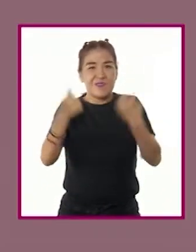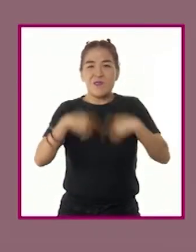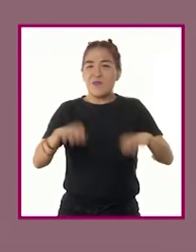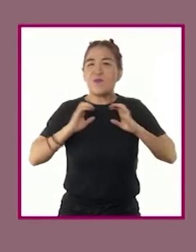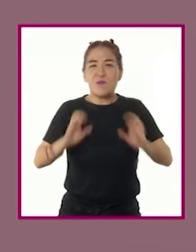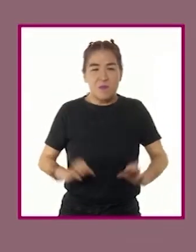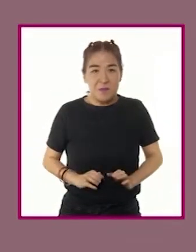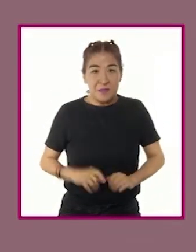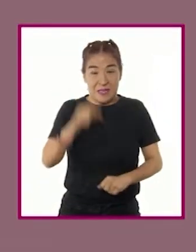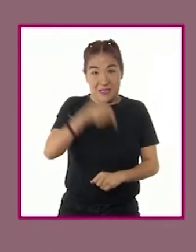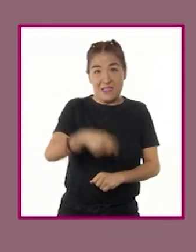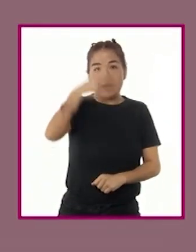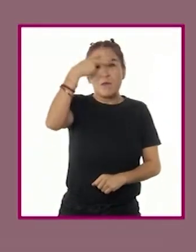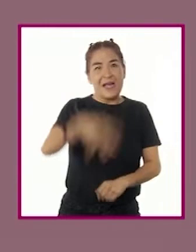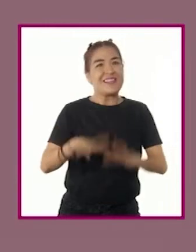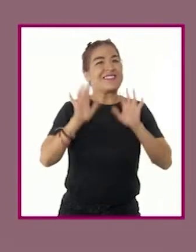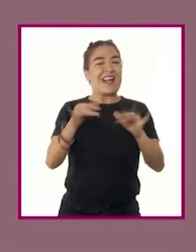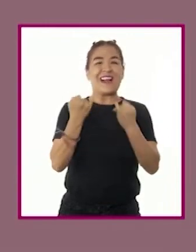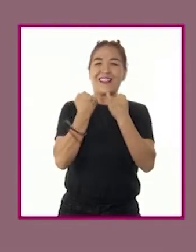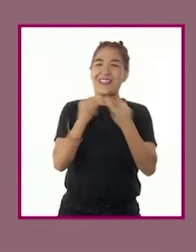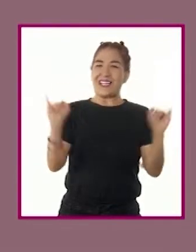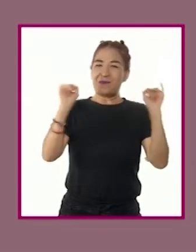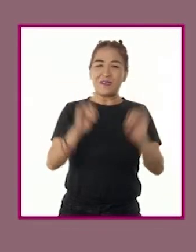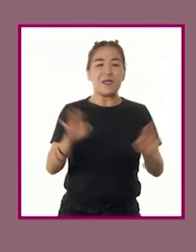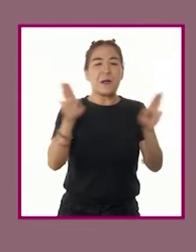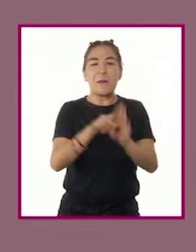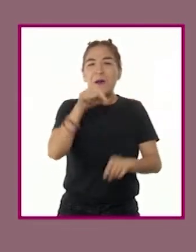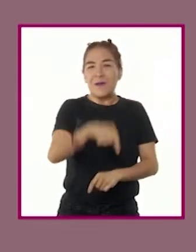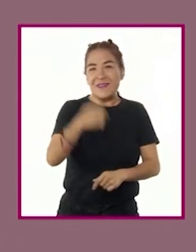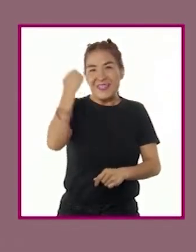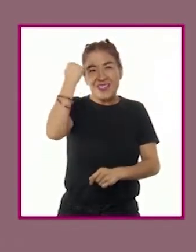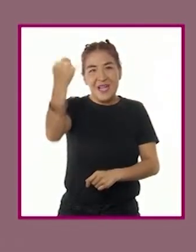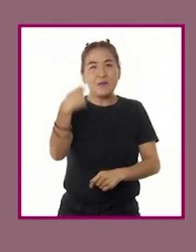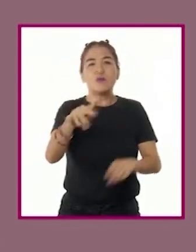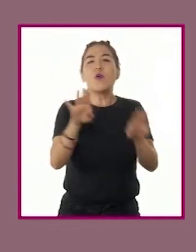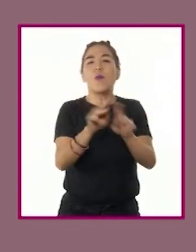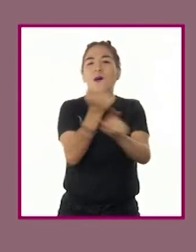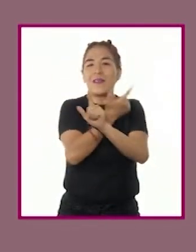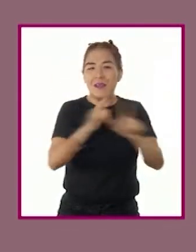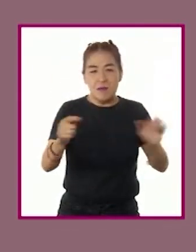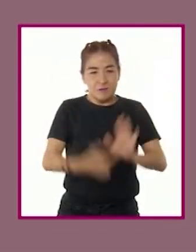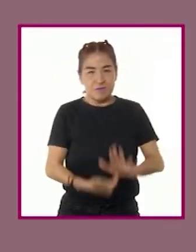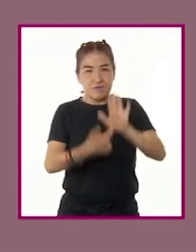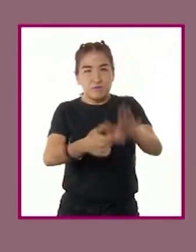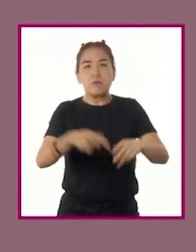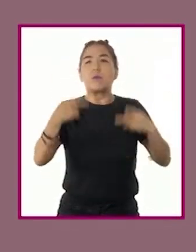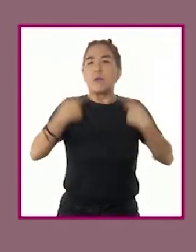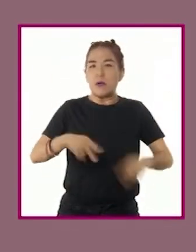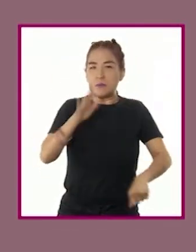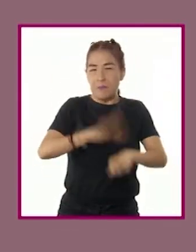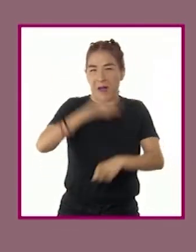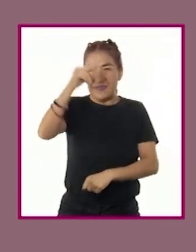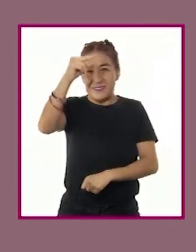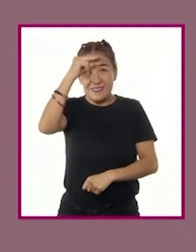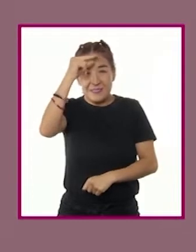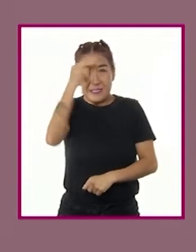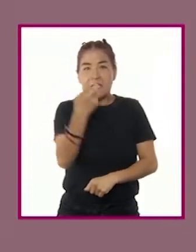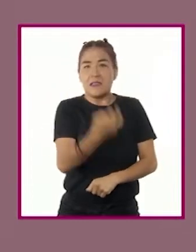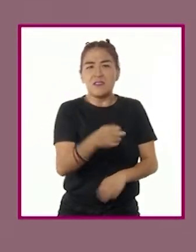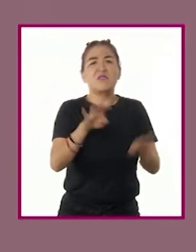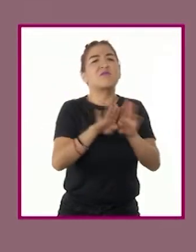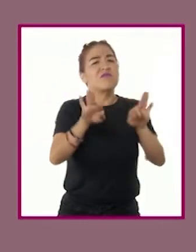de que México logró su independencia y adoptó ideas de liberalismo y la Ilustración, la desigualdad y algunas formas